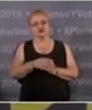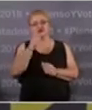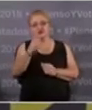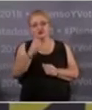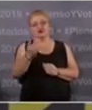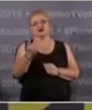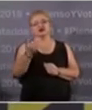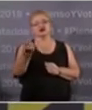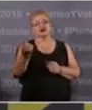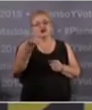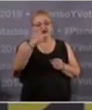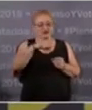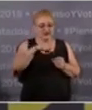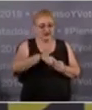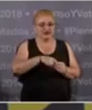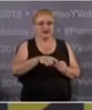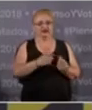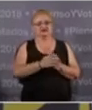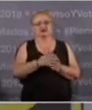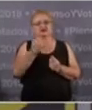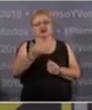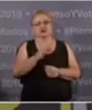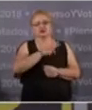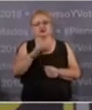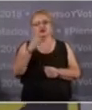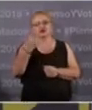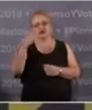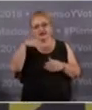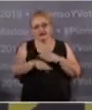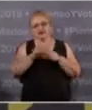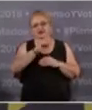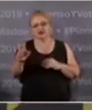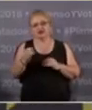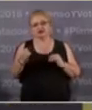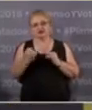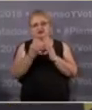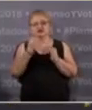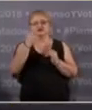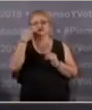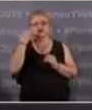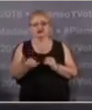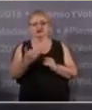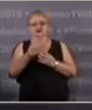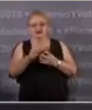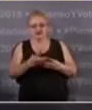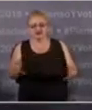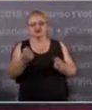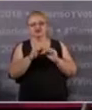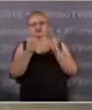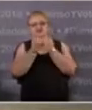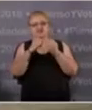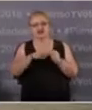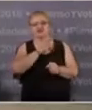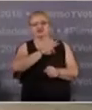ingreso y la posibilidad de que dentro de las instituciones y en la reconstrucción del tejido social podamos garantizar